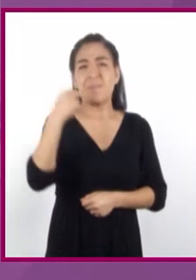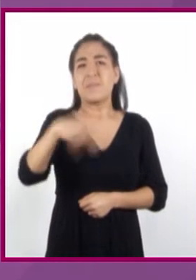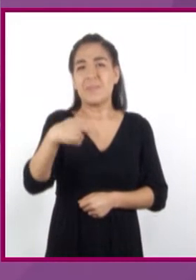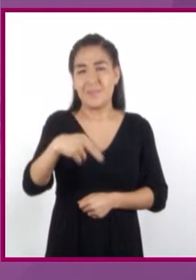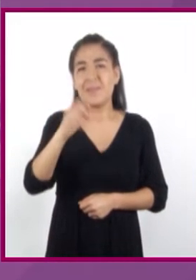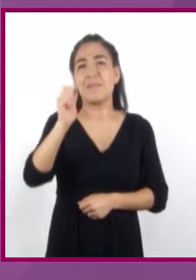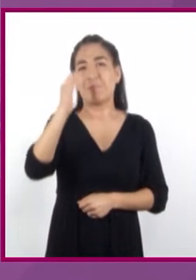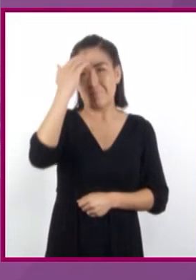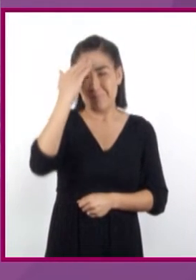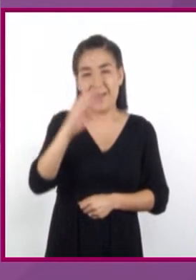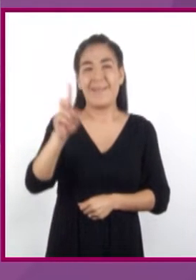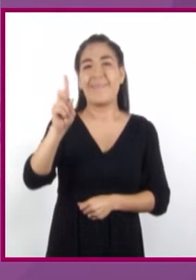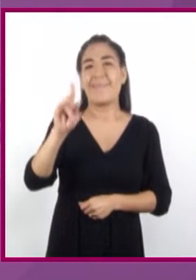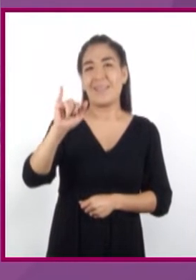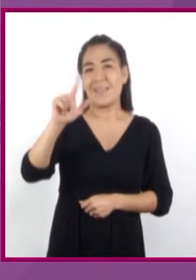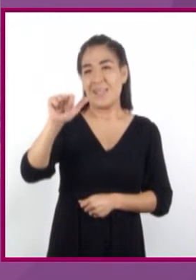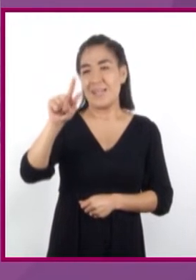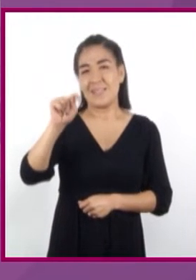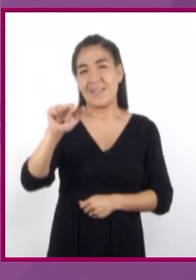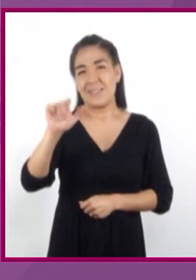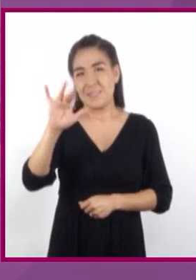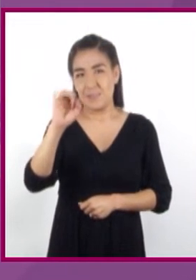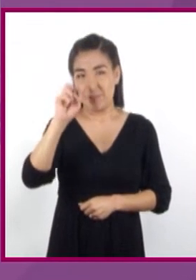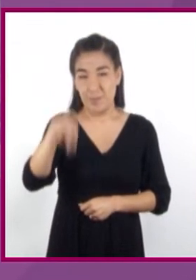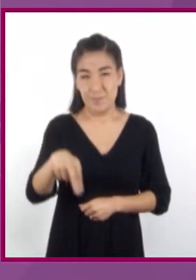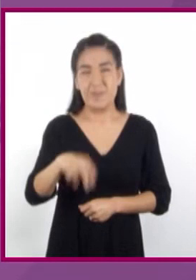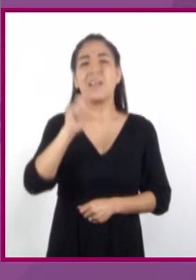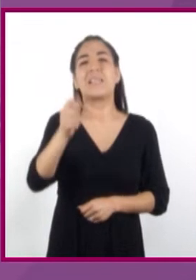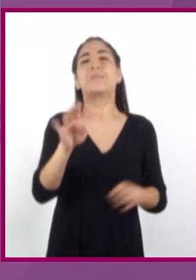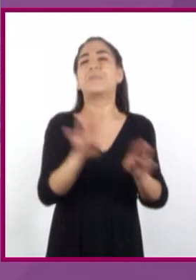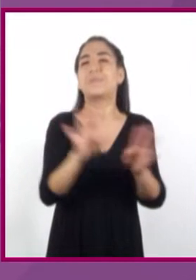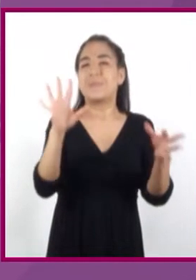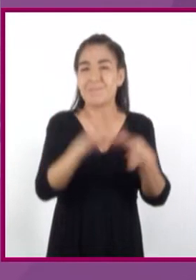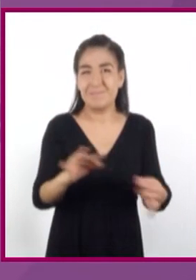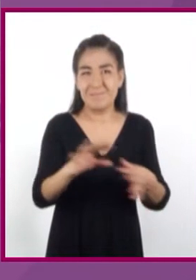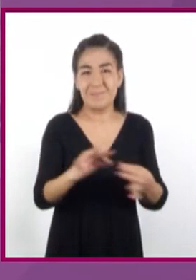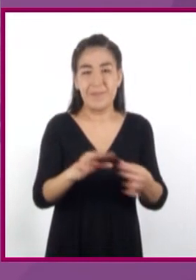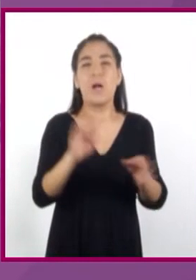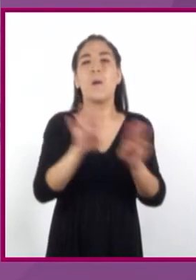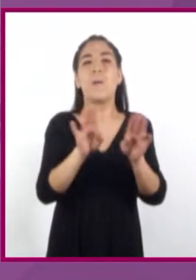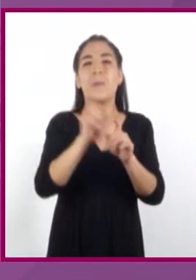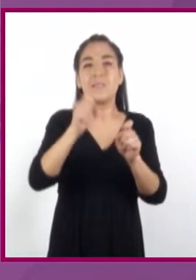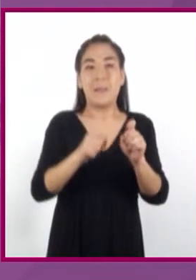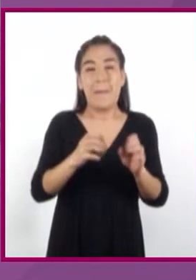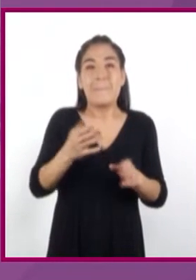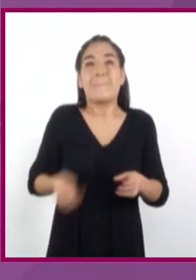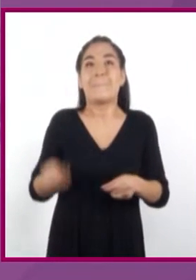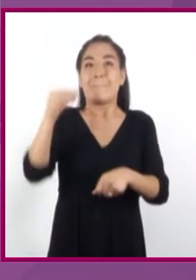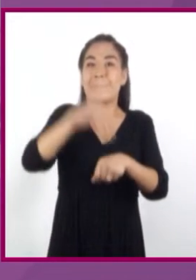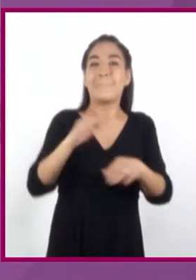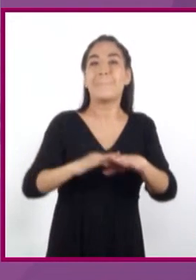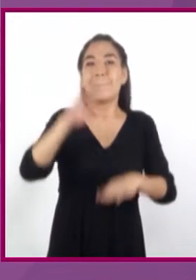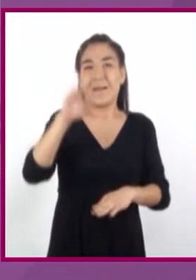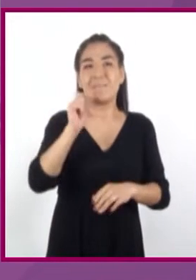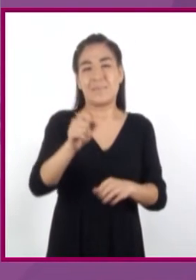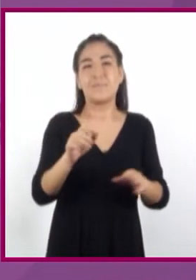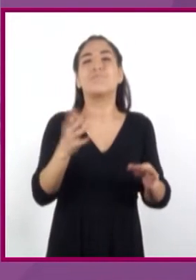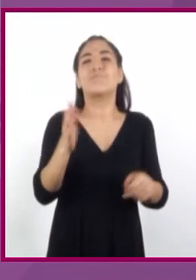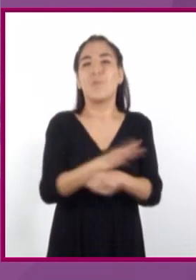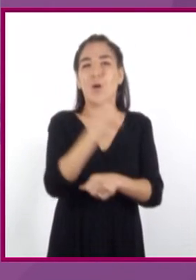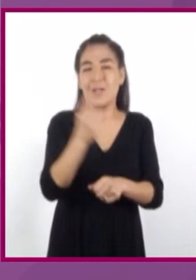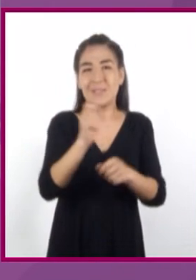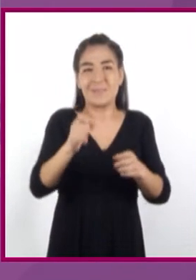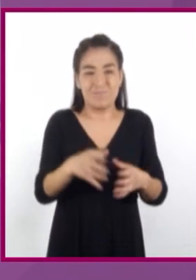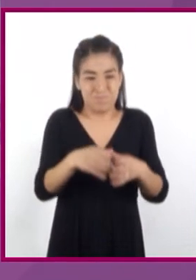se le conoce como dilatación. Y dicho de otra manera, es el aumento de dimensiones que sufre un cuerpo por el aumento